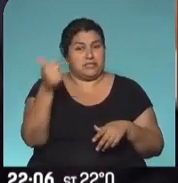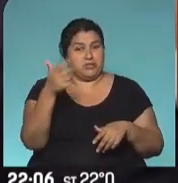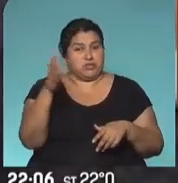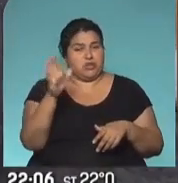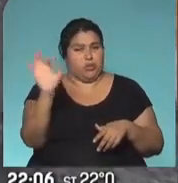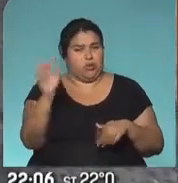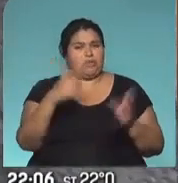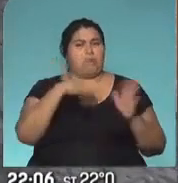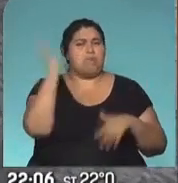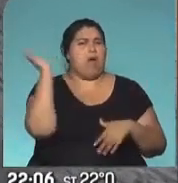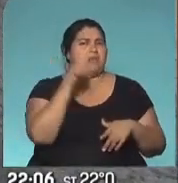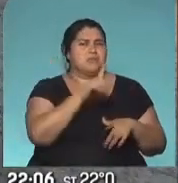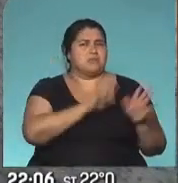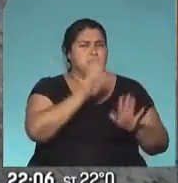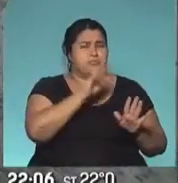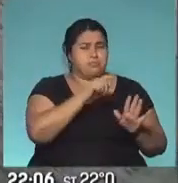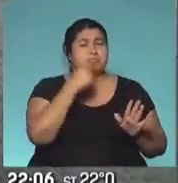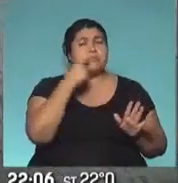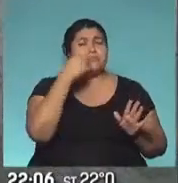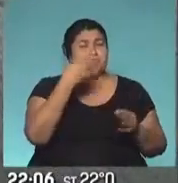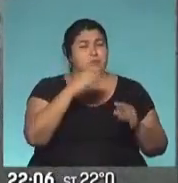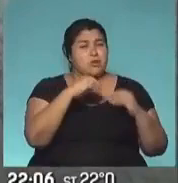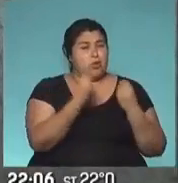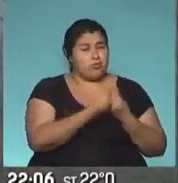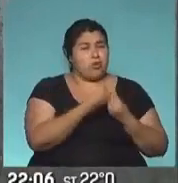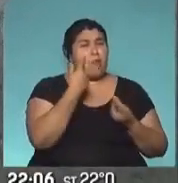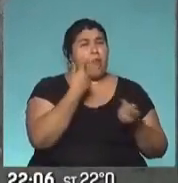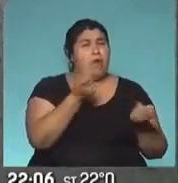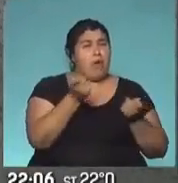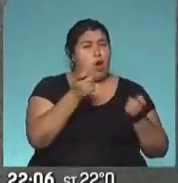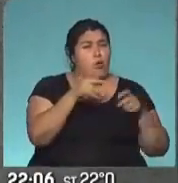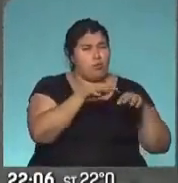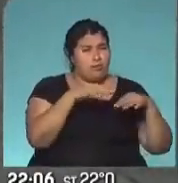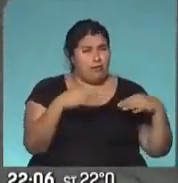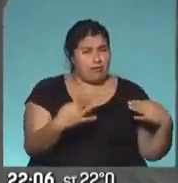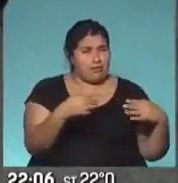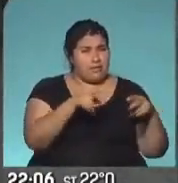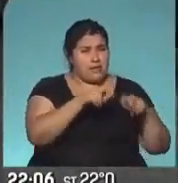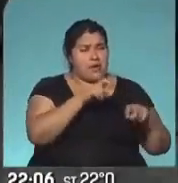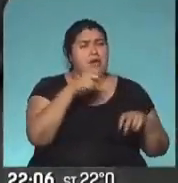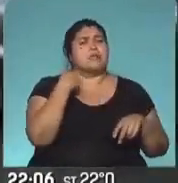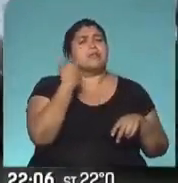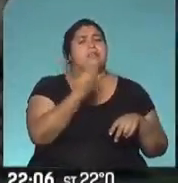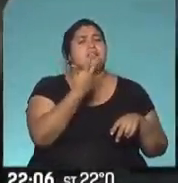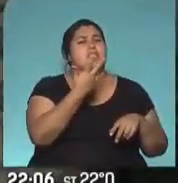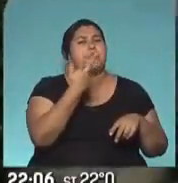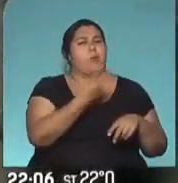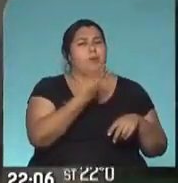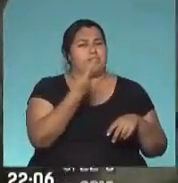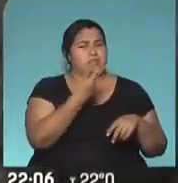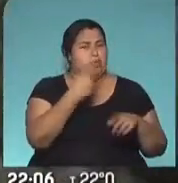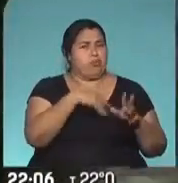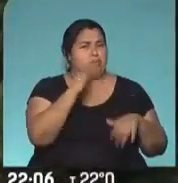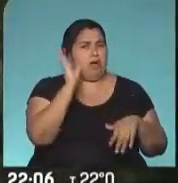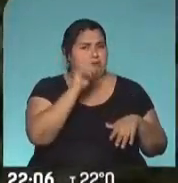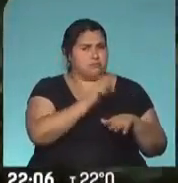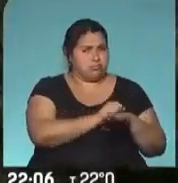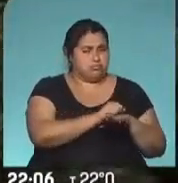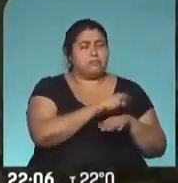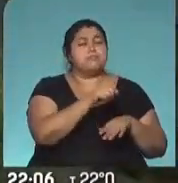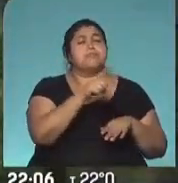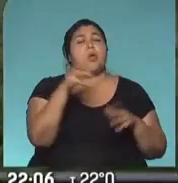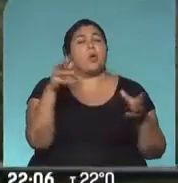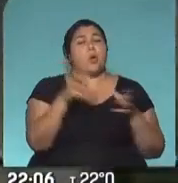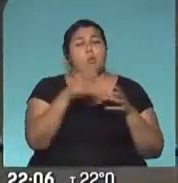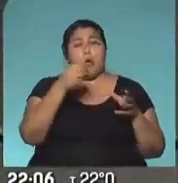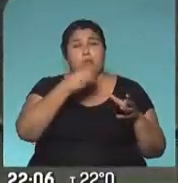amplia mayoría, ya que el número de escaños para controlar la Cámara de los Comunes es de 322. La expansión del oficialismo se